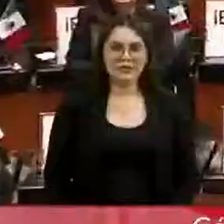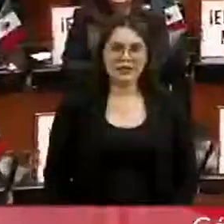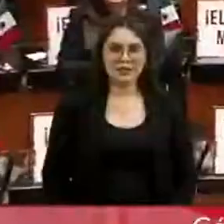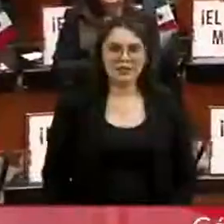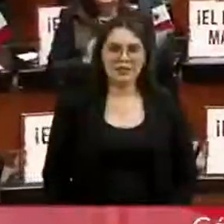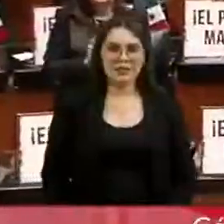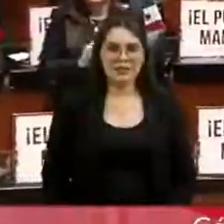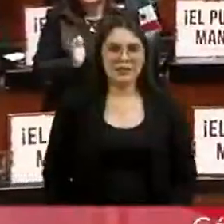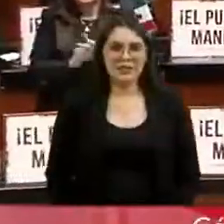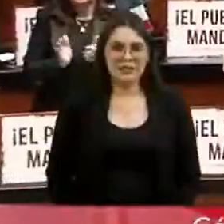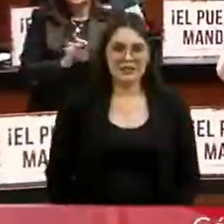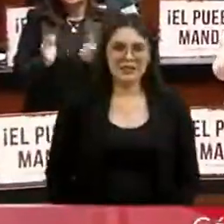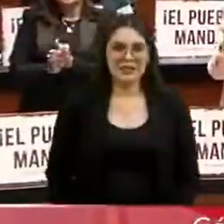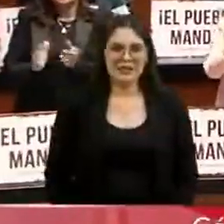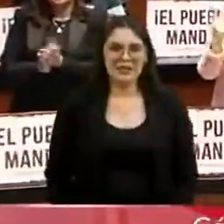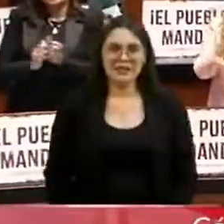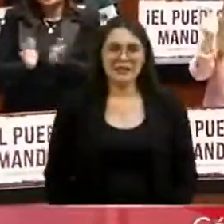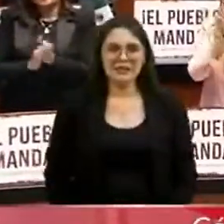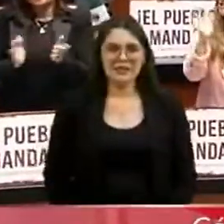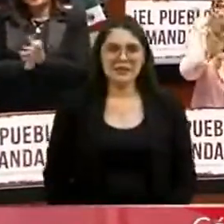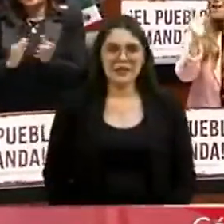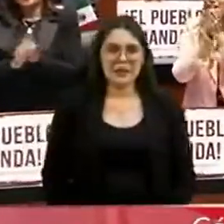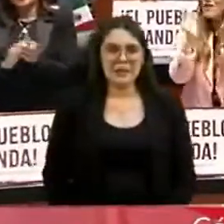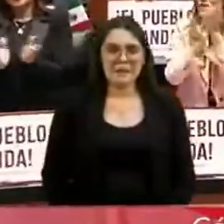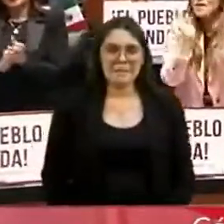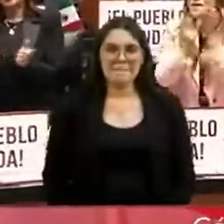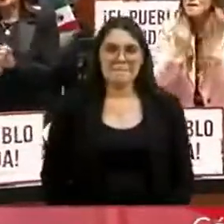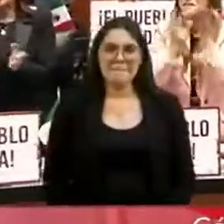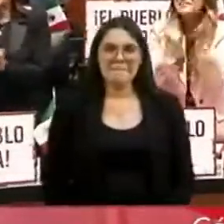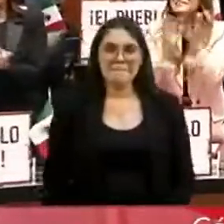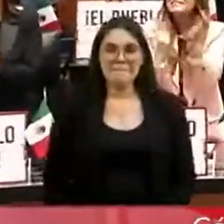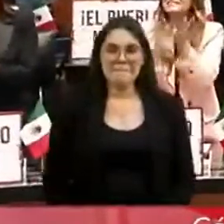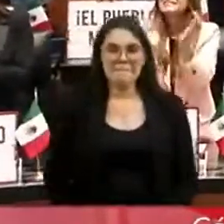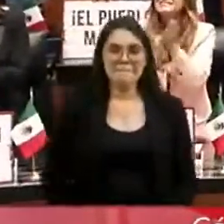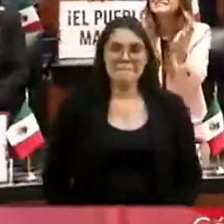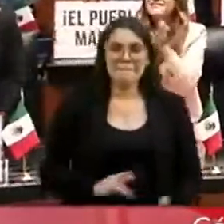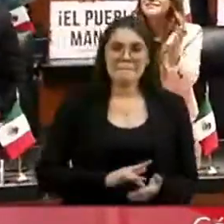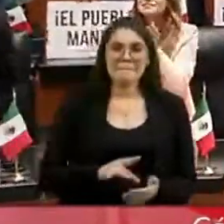Gracias, senador Fernández Noroña.